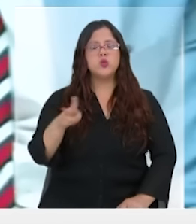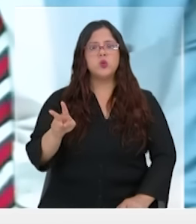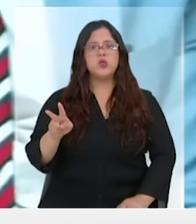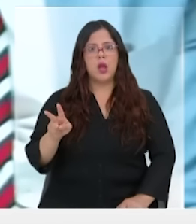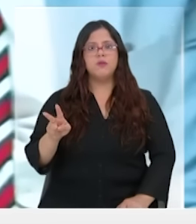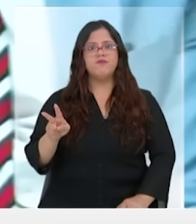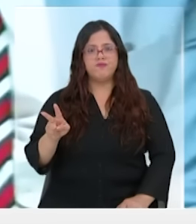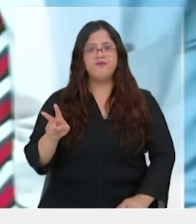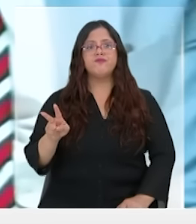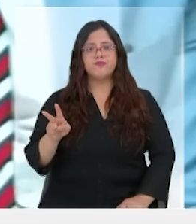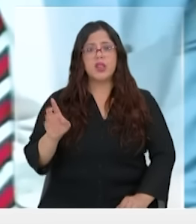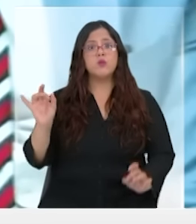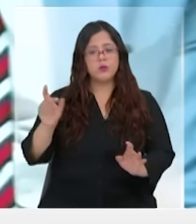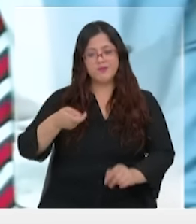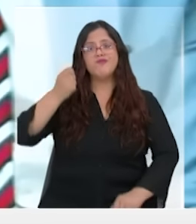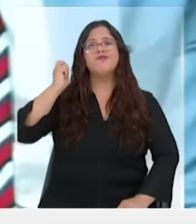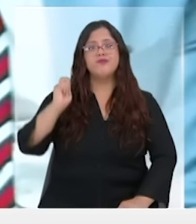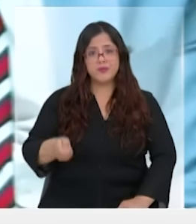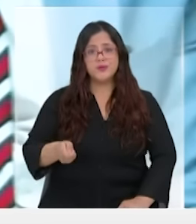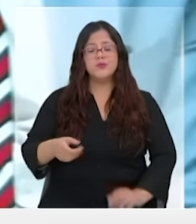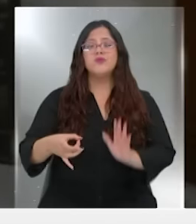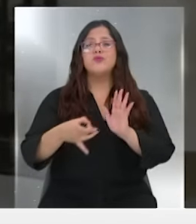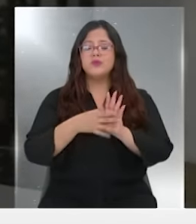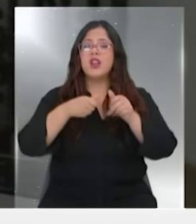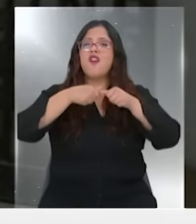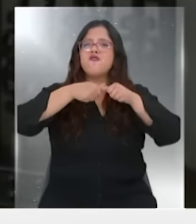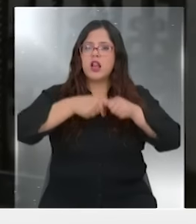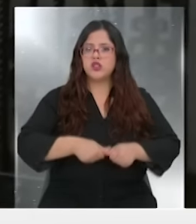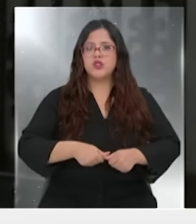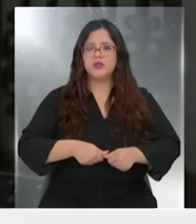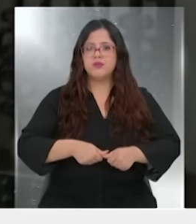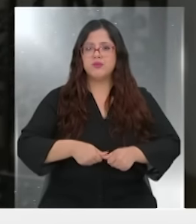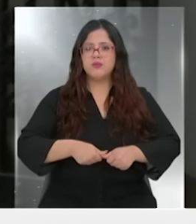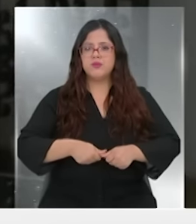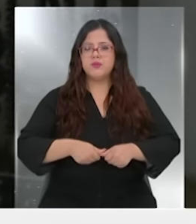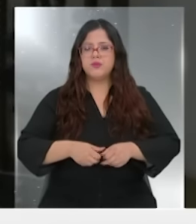Que iba a ser imputada y de un delito de violación.